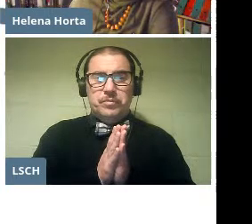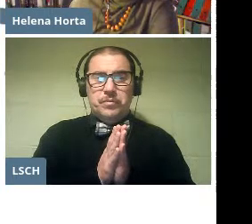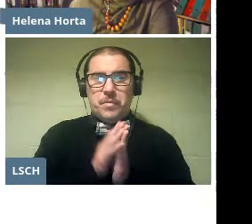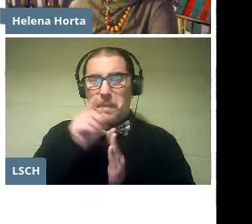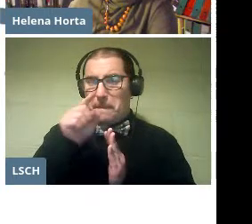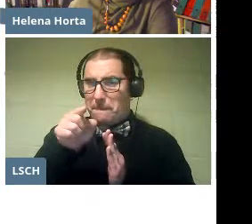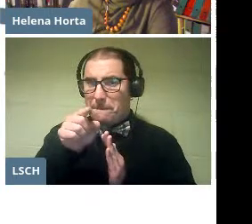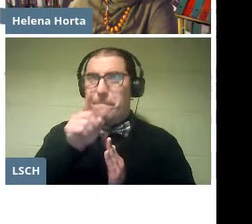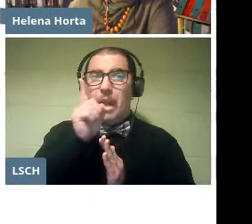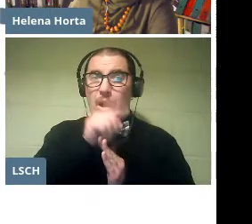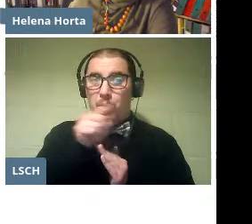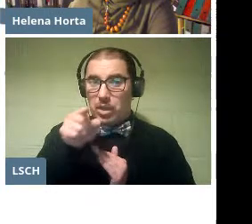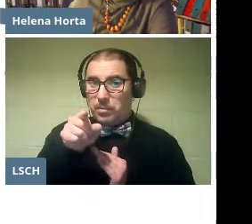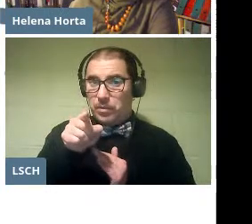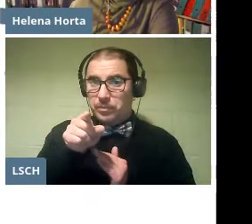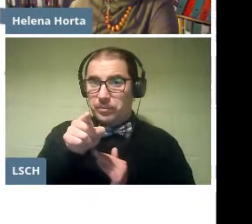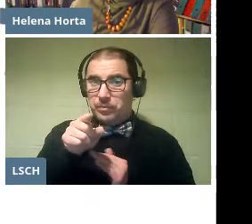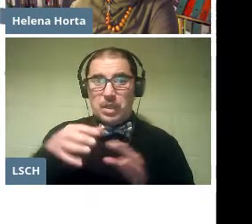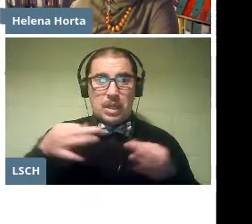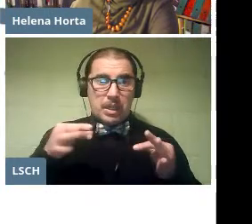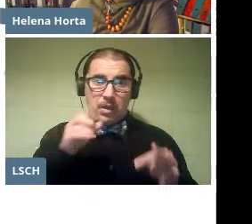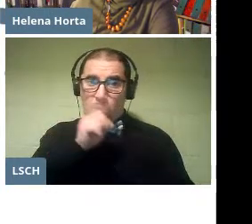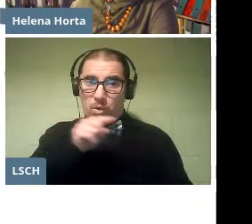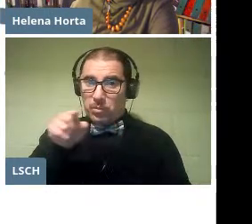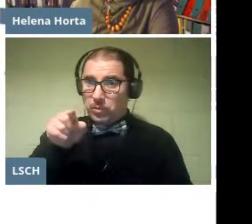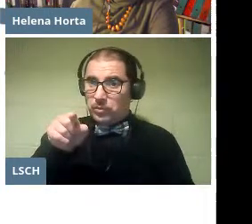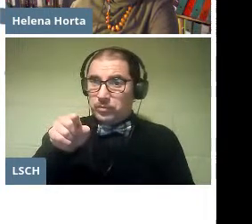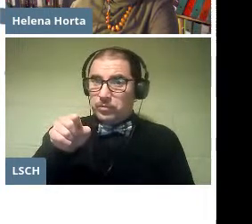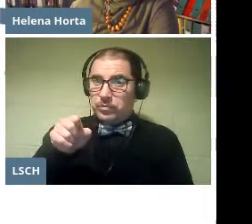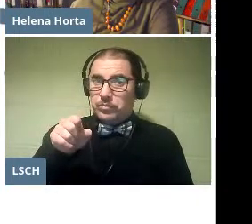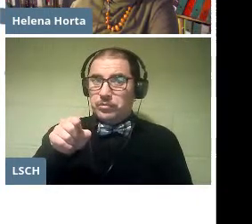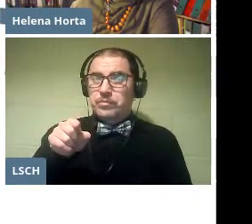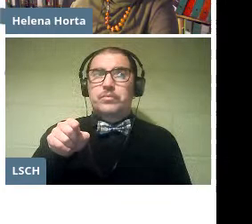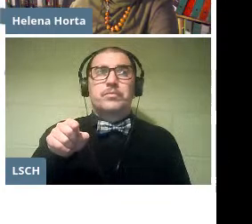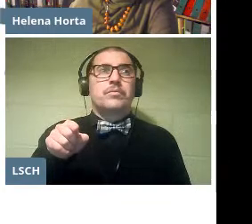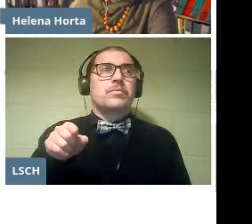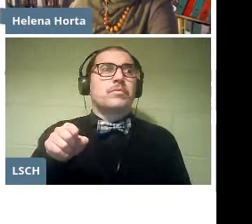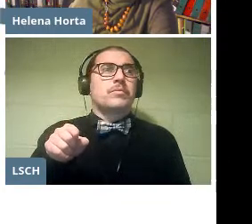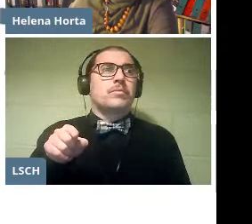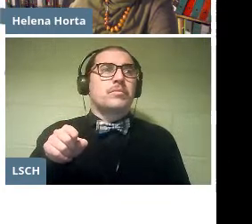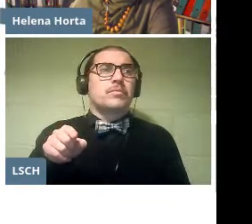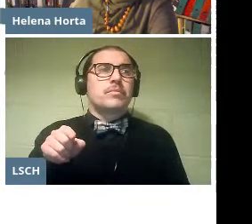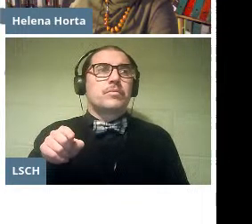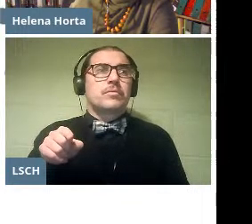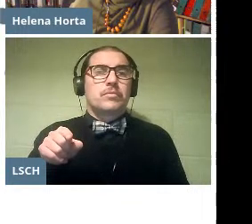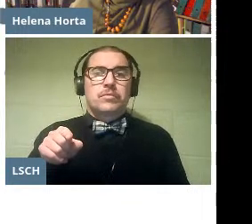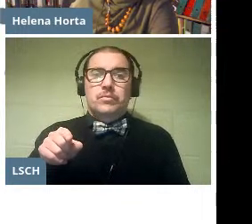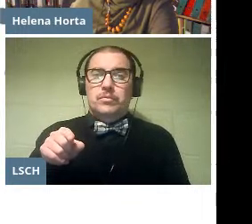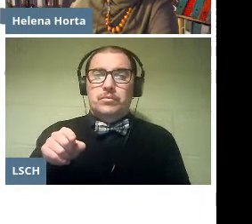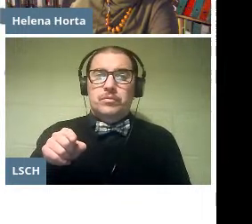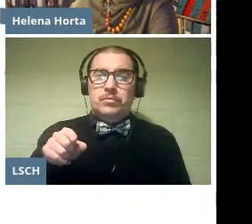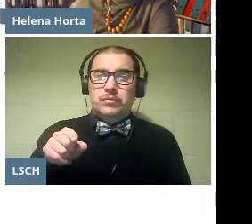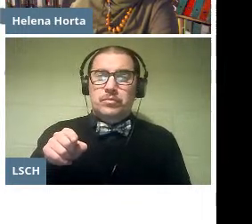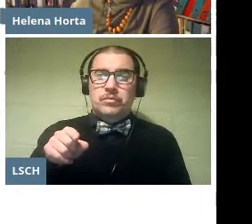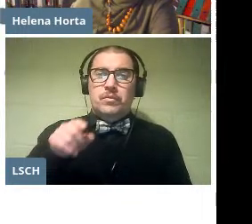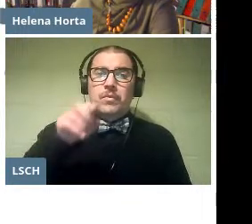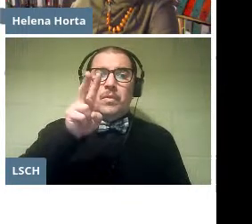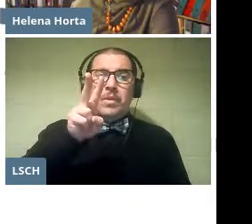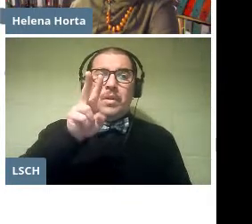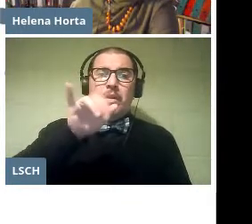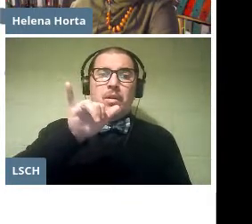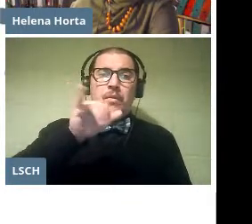El último de los textiles decorados de este círculo de textiles rituales es la incuña o